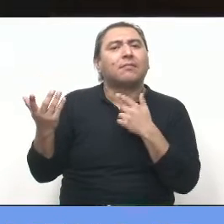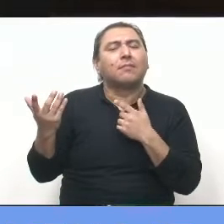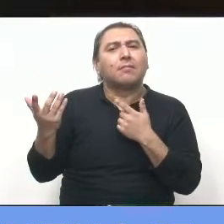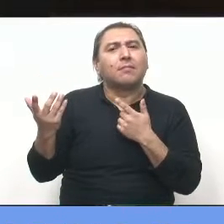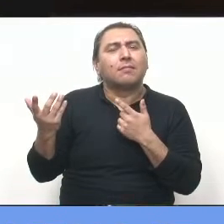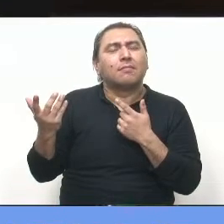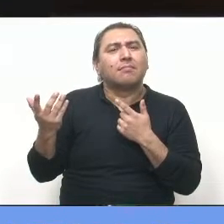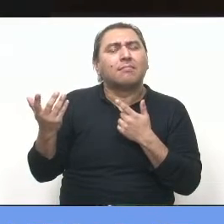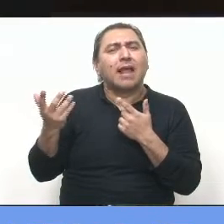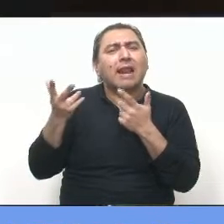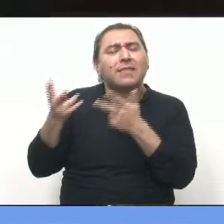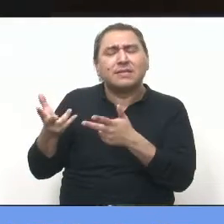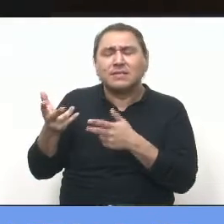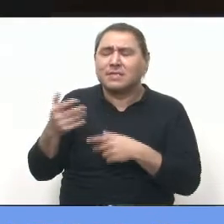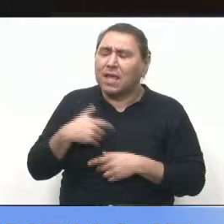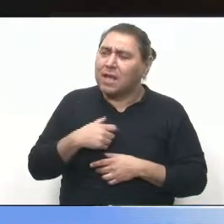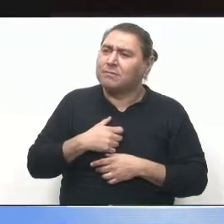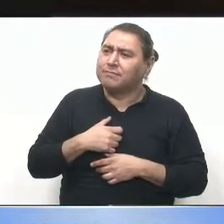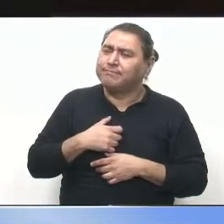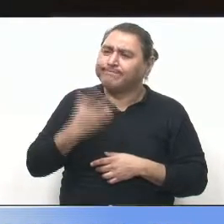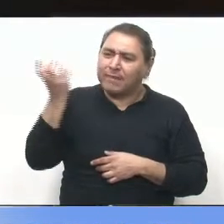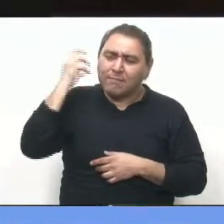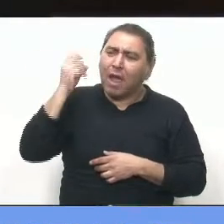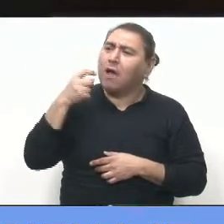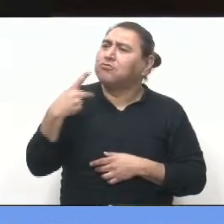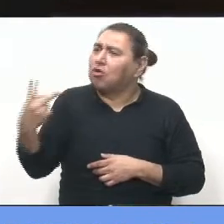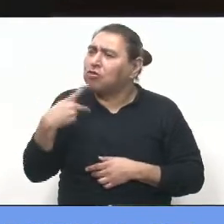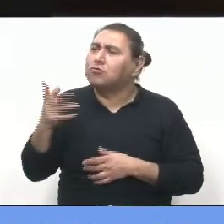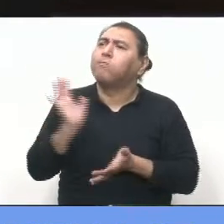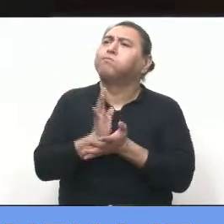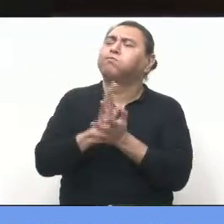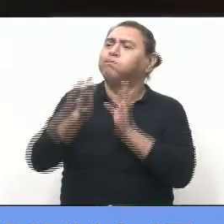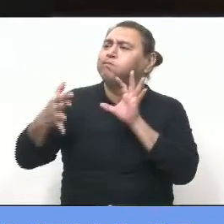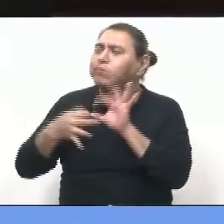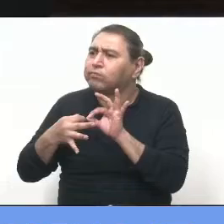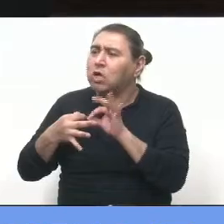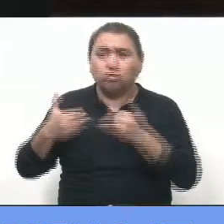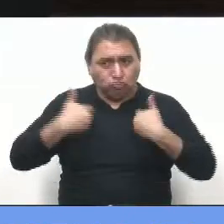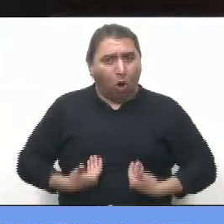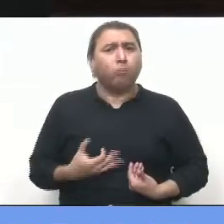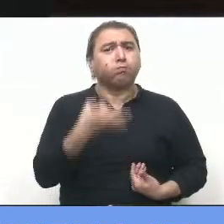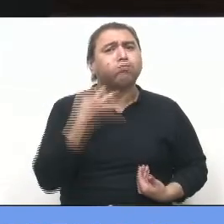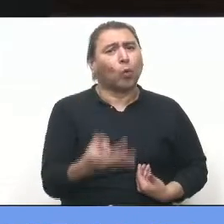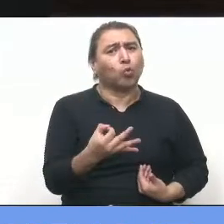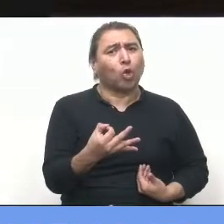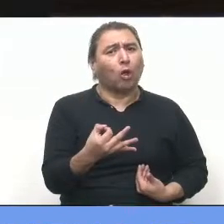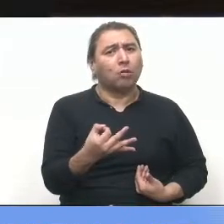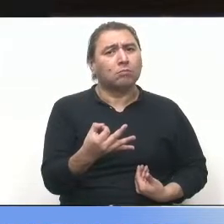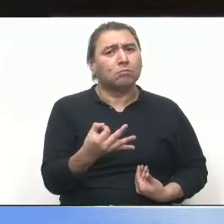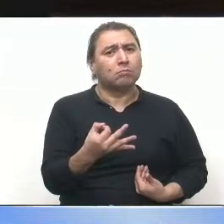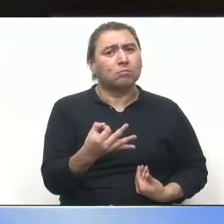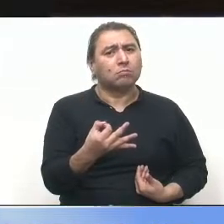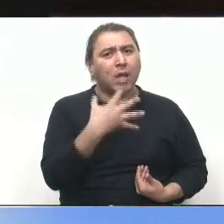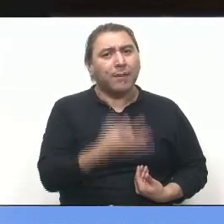nos unen las mismas desgracias. Yo soy puto, le dice. Y perdonen la palabra si no se puede